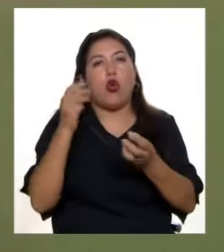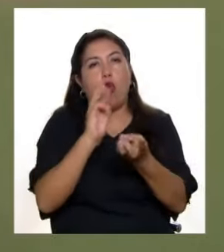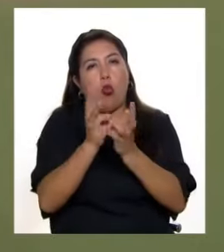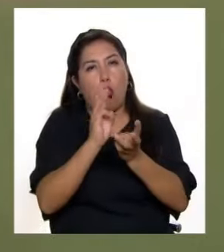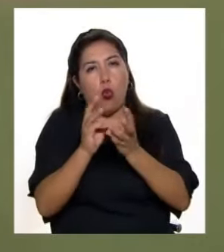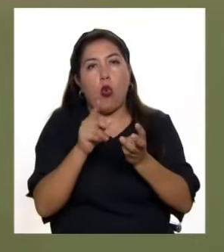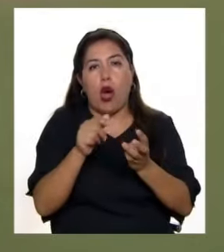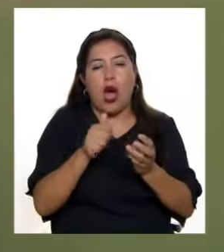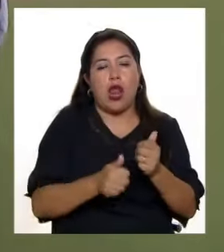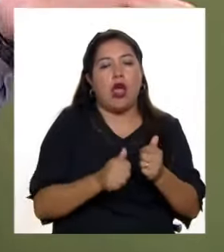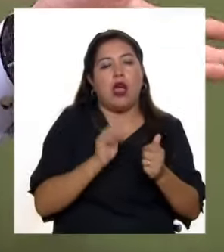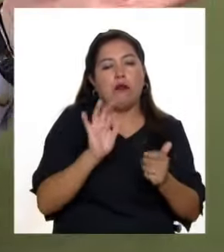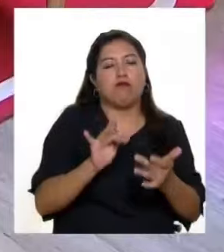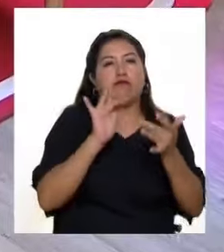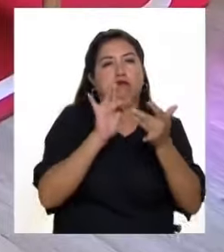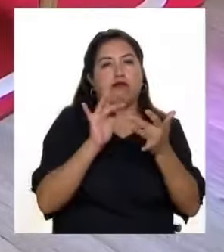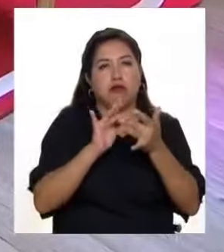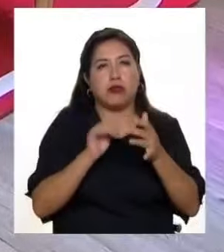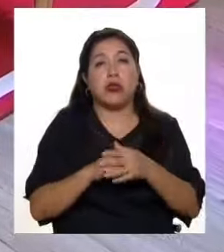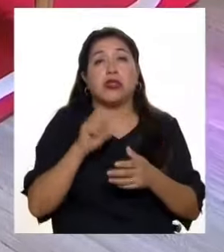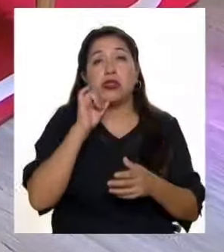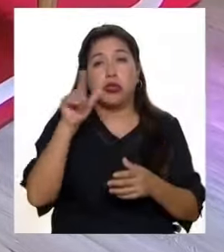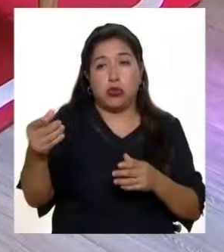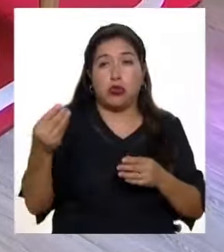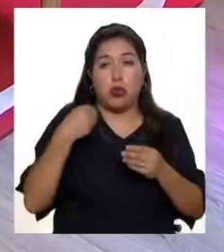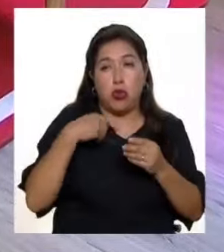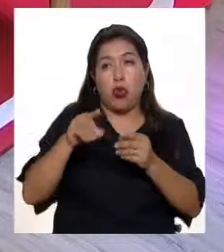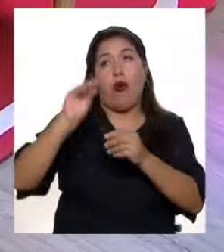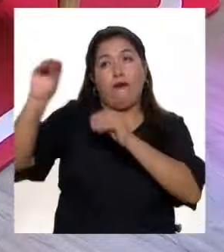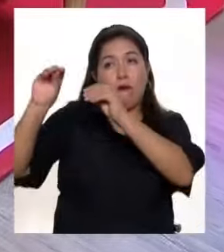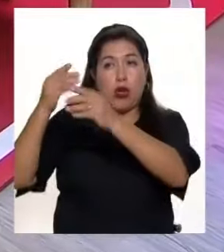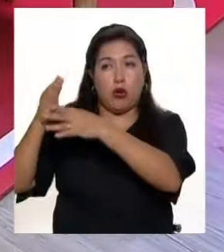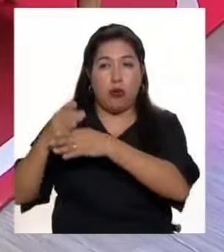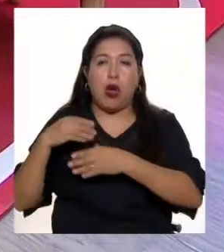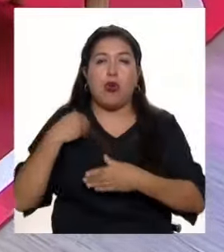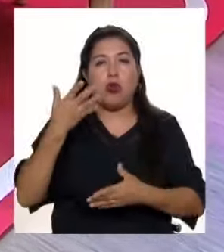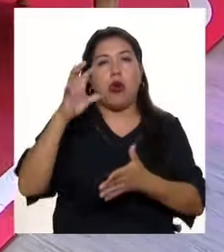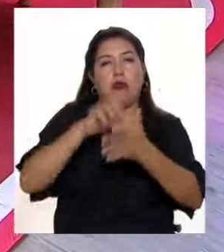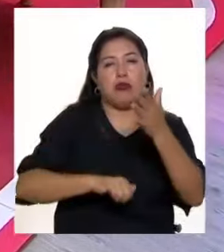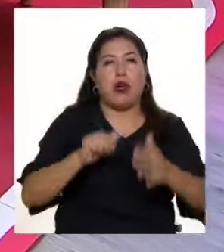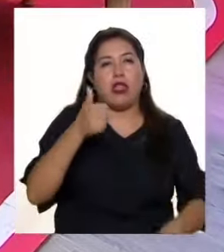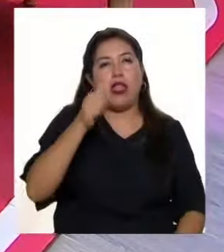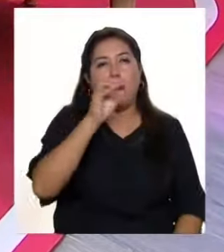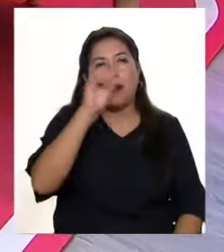me refieres gente, te doy 10% de descuento. Andrés, y dime, ¿y ya no funcionan los volantes?